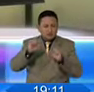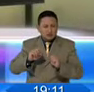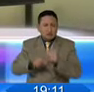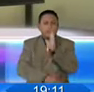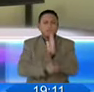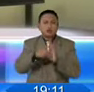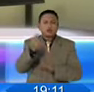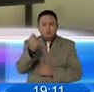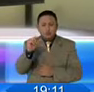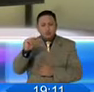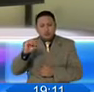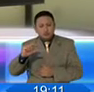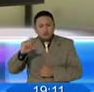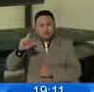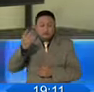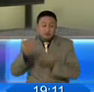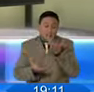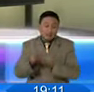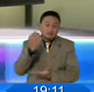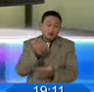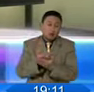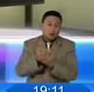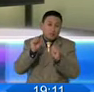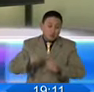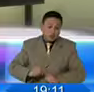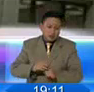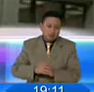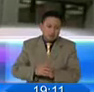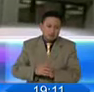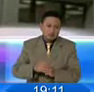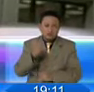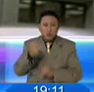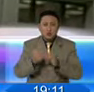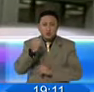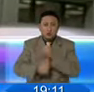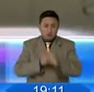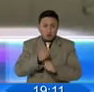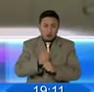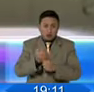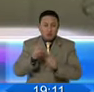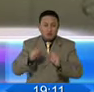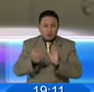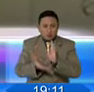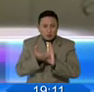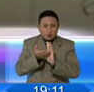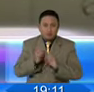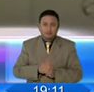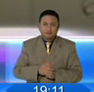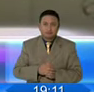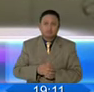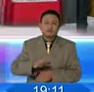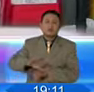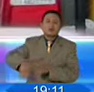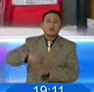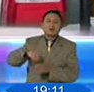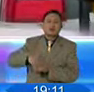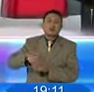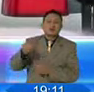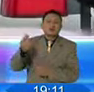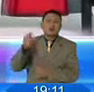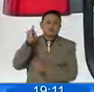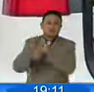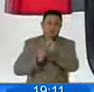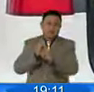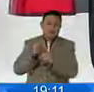petróleo, quizá la economía pueda recuperarse a fines de año. Según el Fondo Monetario Internacional, en el 2016,